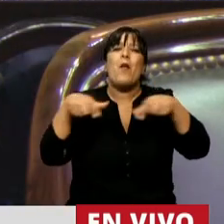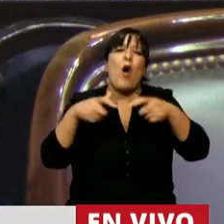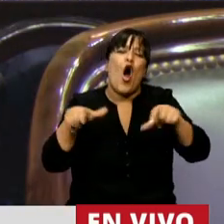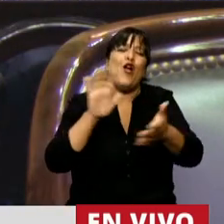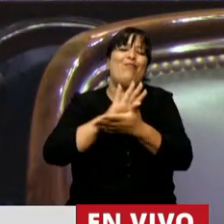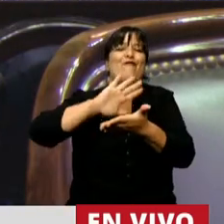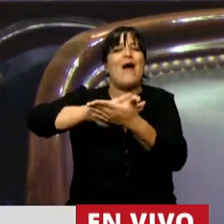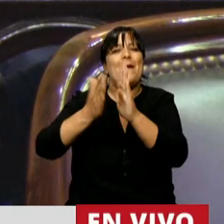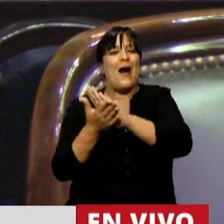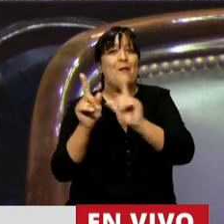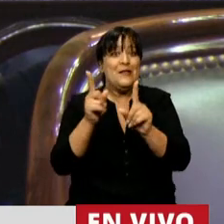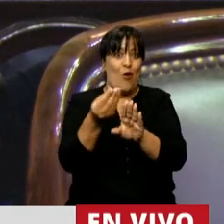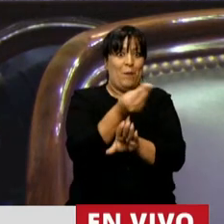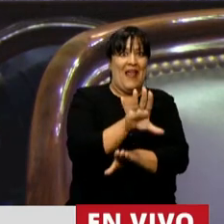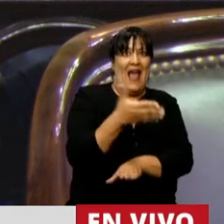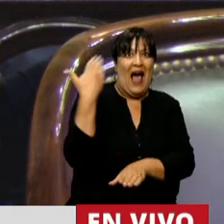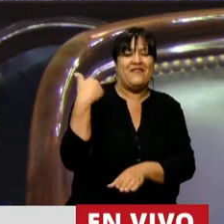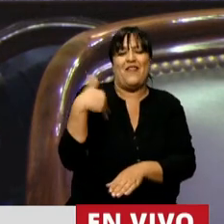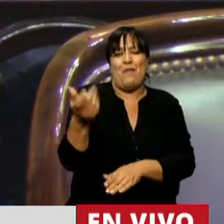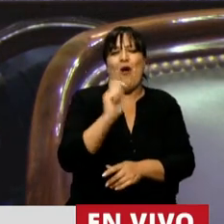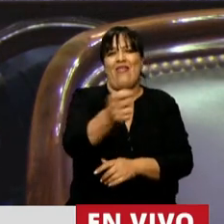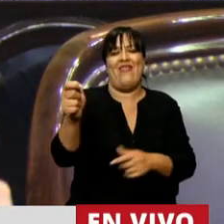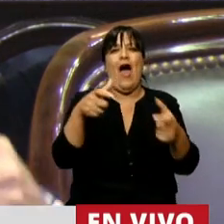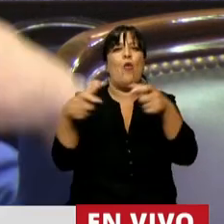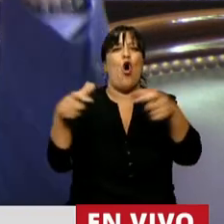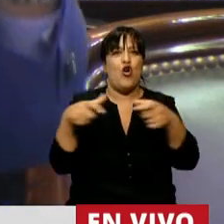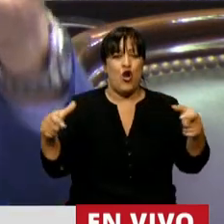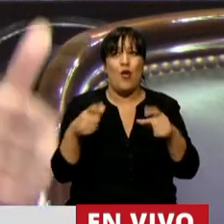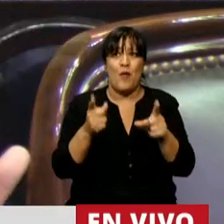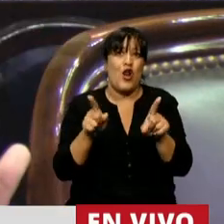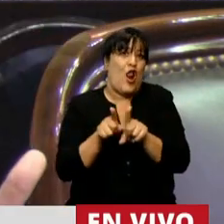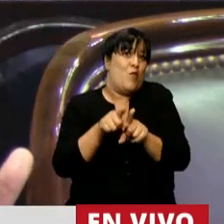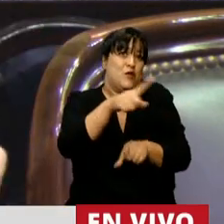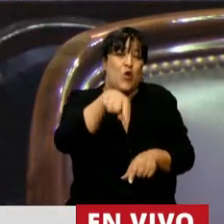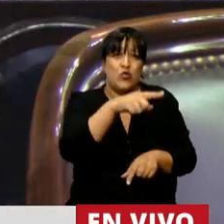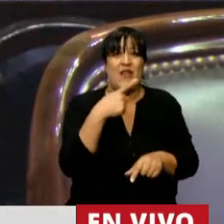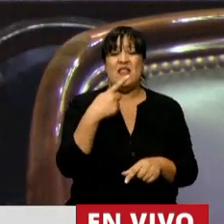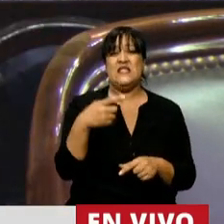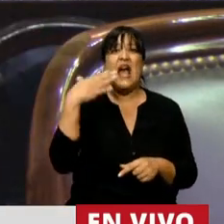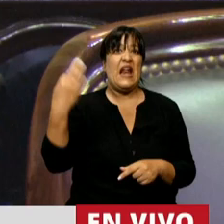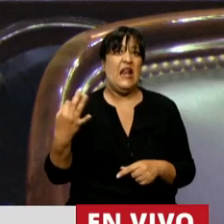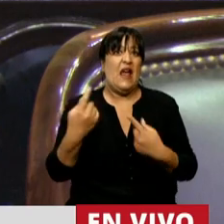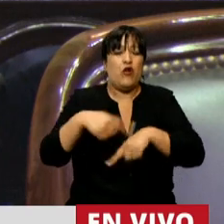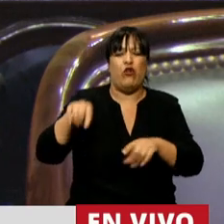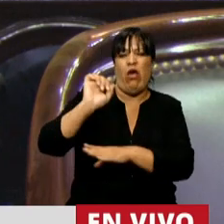en parte esa pérdida. Y lo tenemos que decir, porque si no estaríamos haciendo lo mismo que hacen ustedes, negar la realidad.